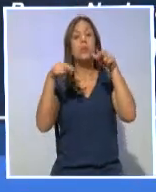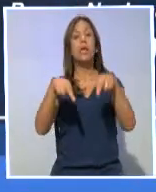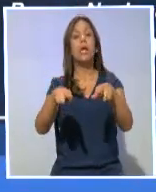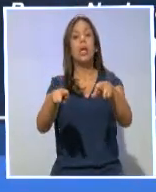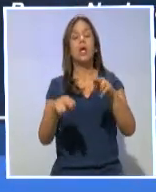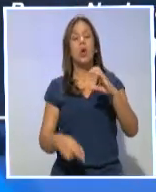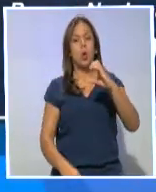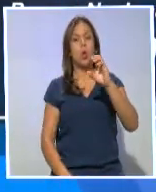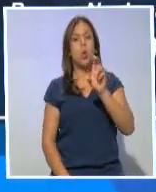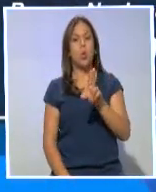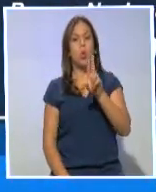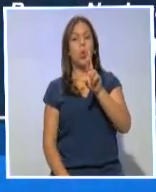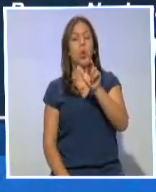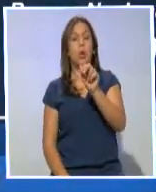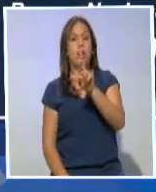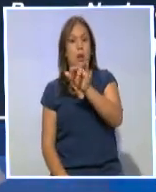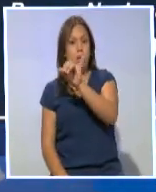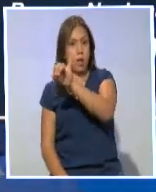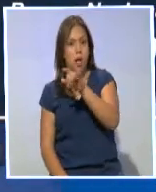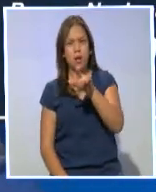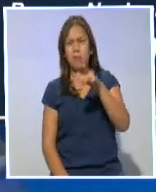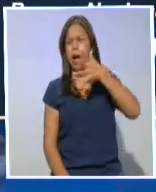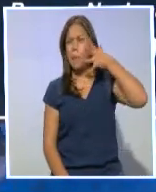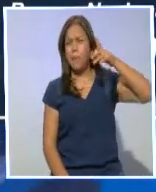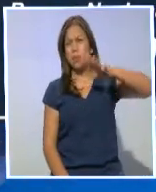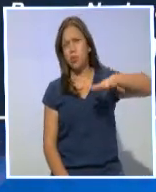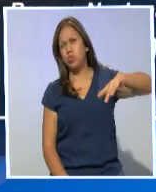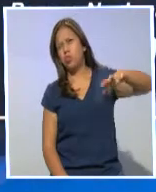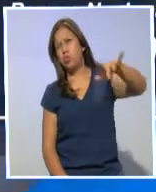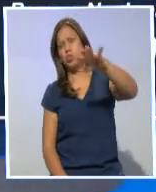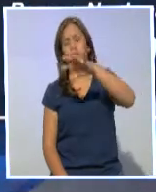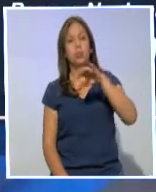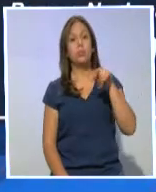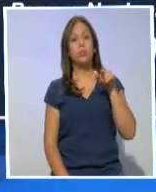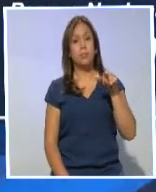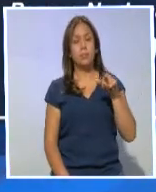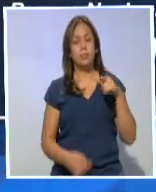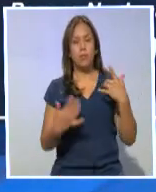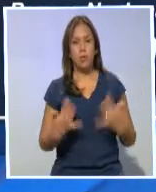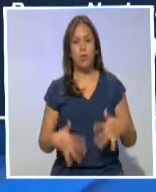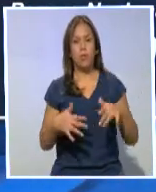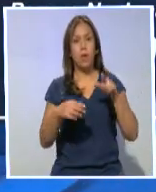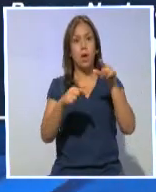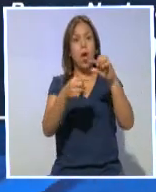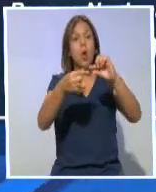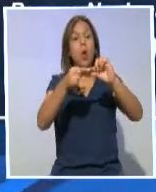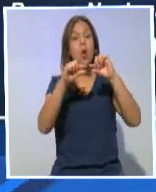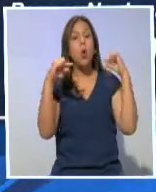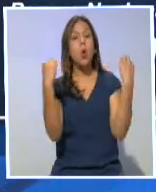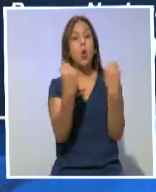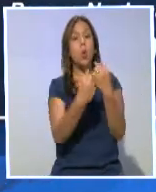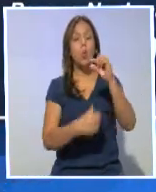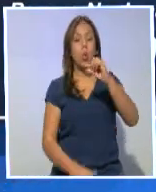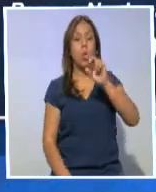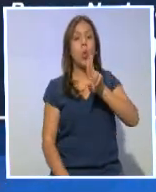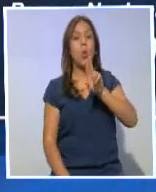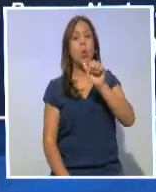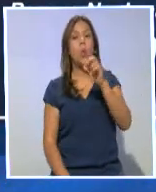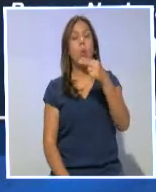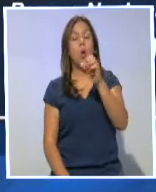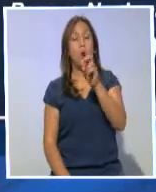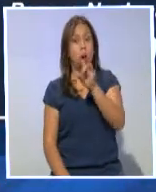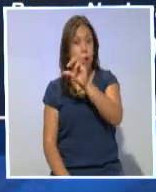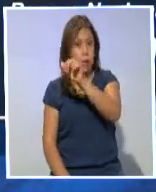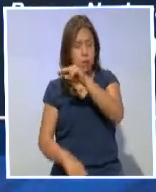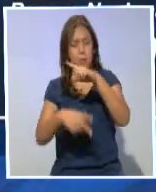cuenca amazónica, reserva en la que se encuentra ubicada la nación Huaorani, dos facciones de los Huao,